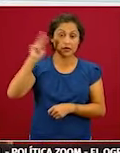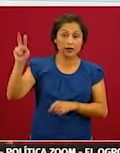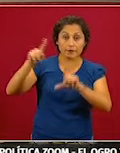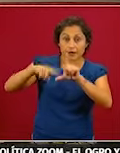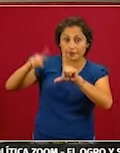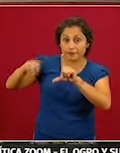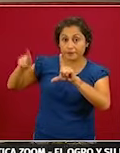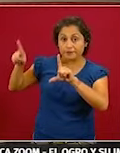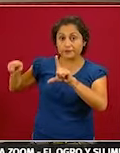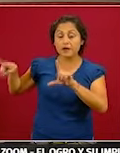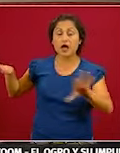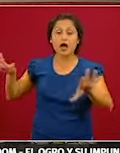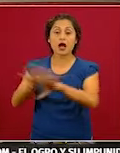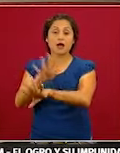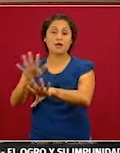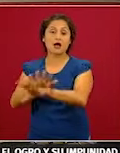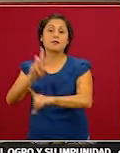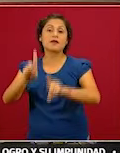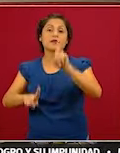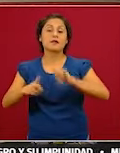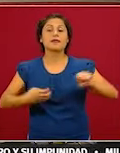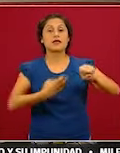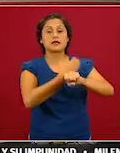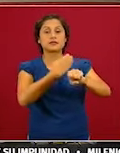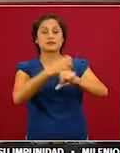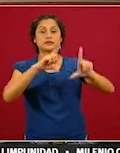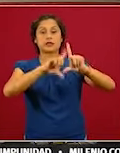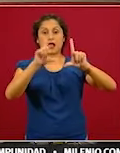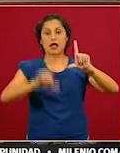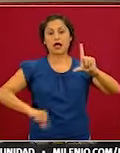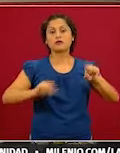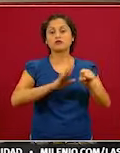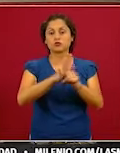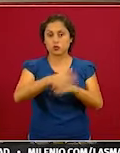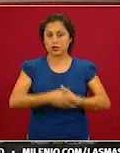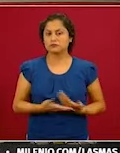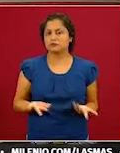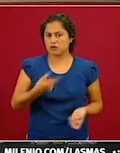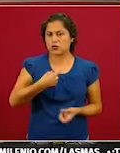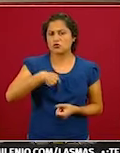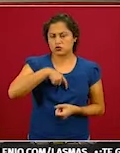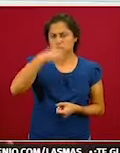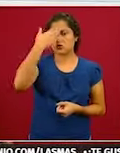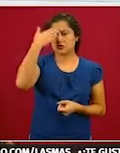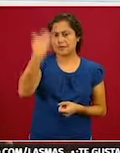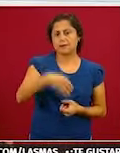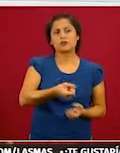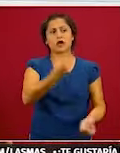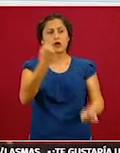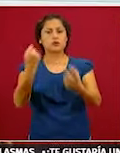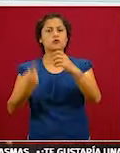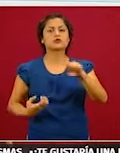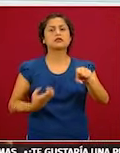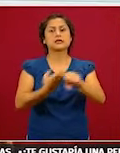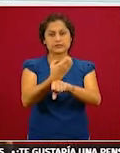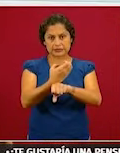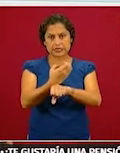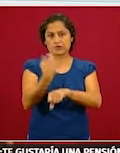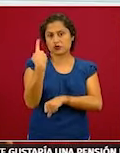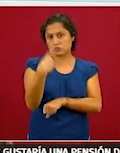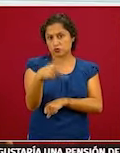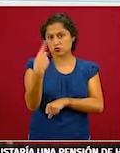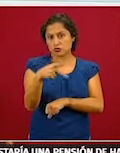las diferentes entidades federativas. Nosotros sabemos también que hay entidades federativas que lógicamente concentran una